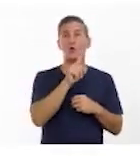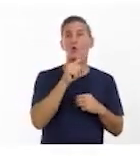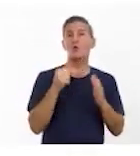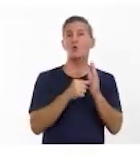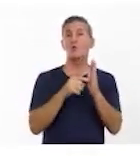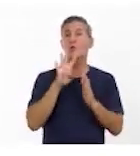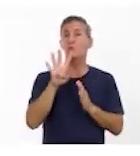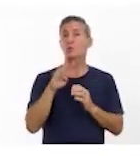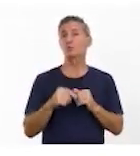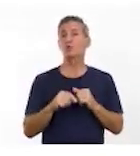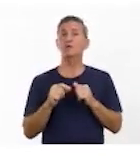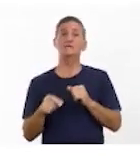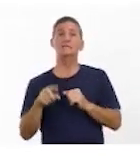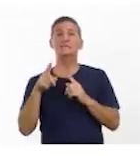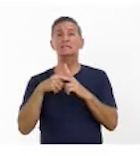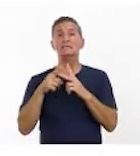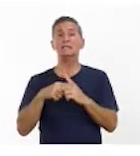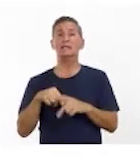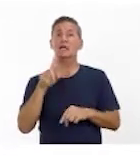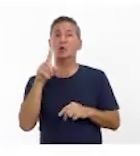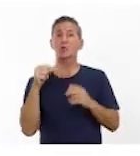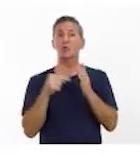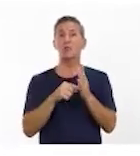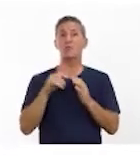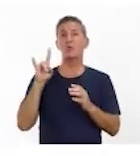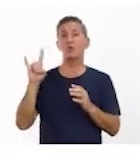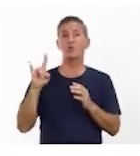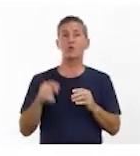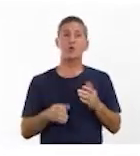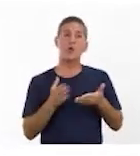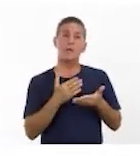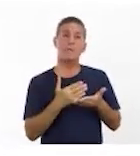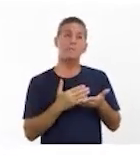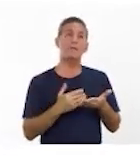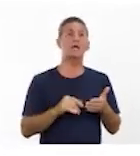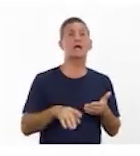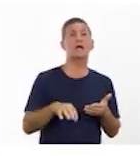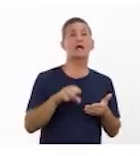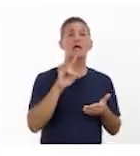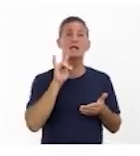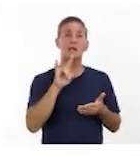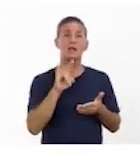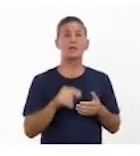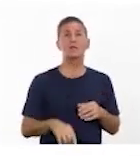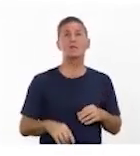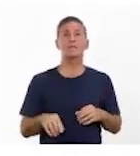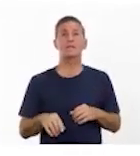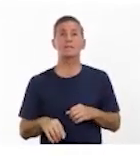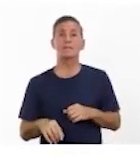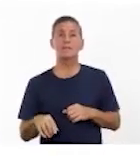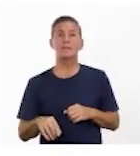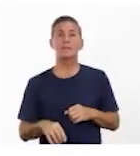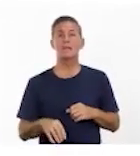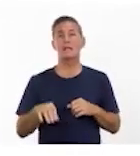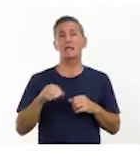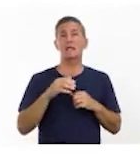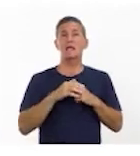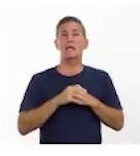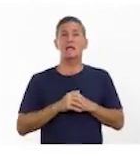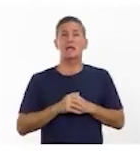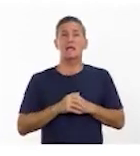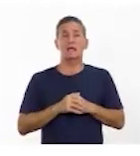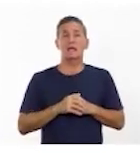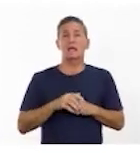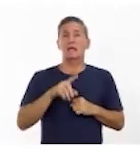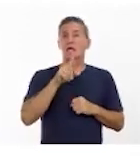ejercicio 1.4 y 1.9, página 9 del libro de texto de 12º grado,